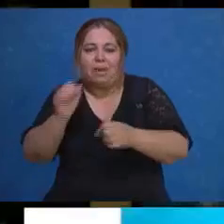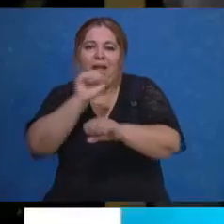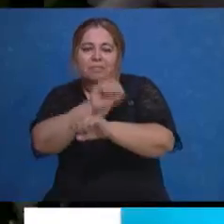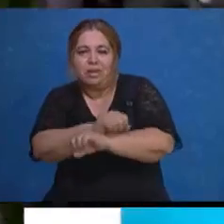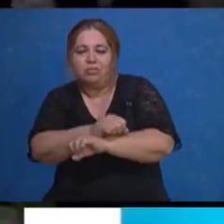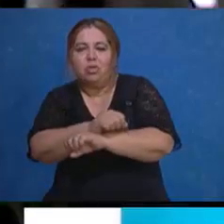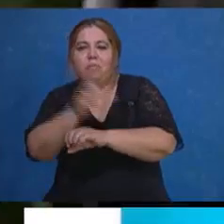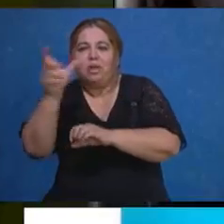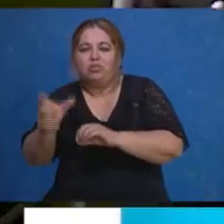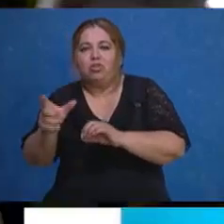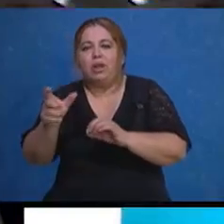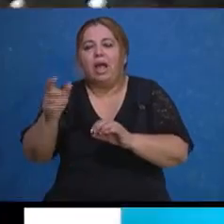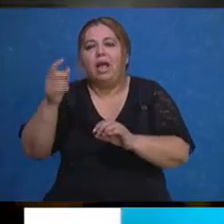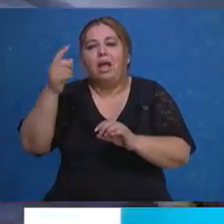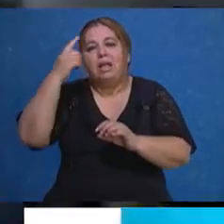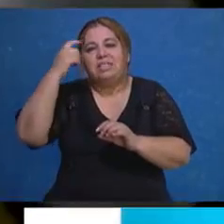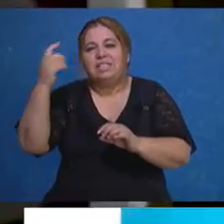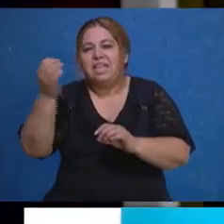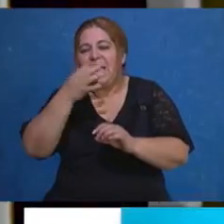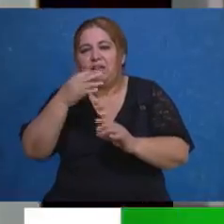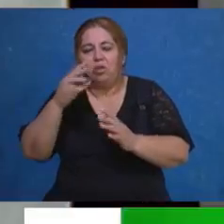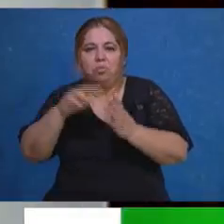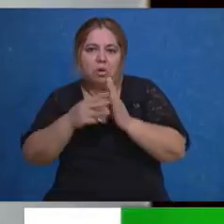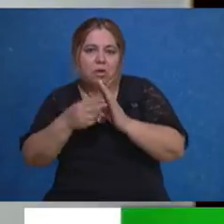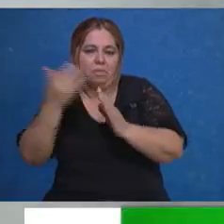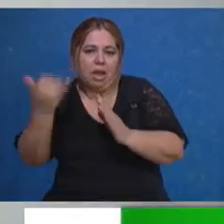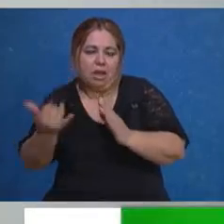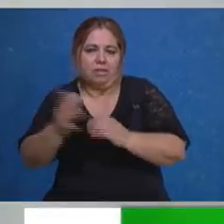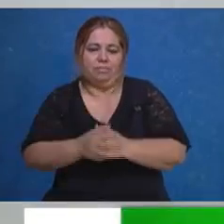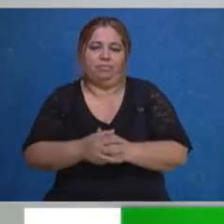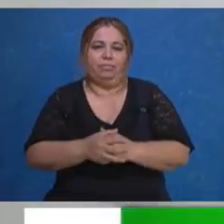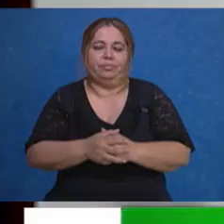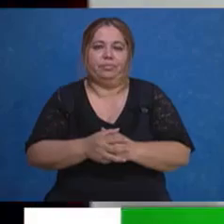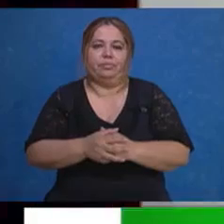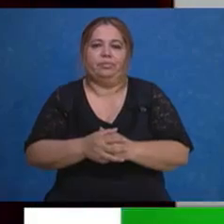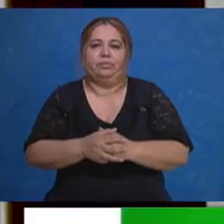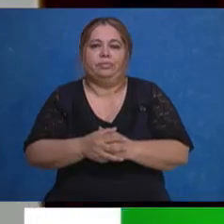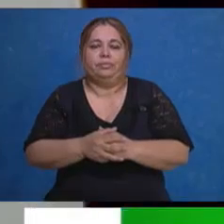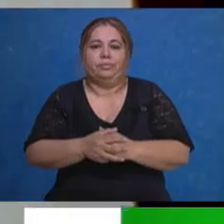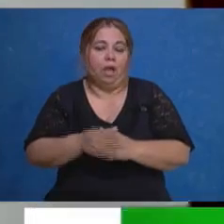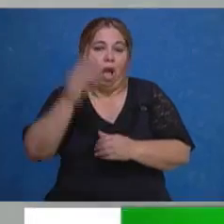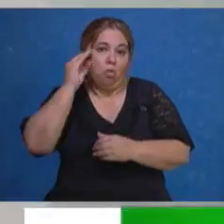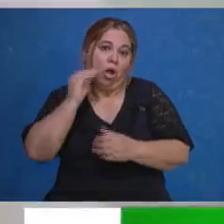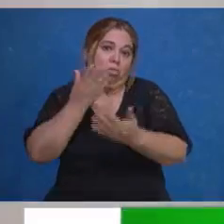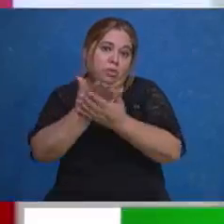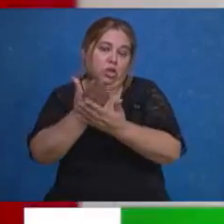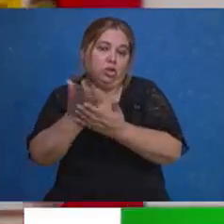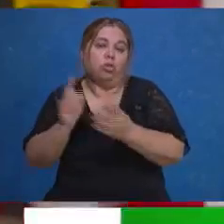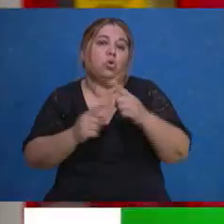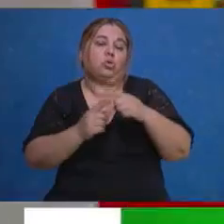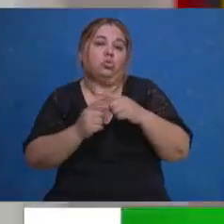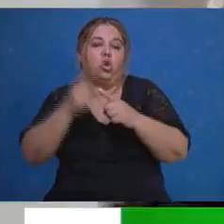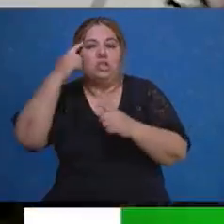las necesidades de una persona, de un paciente psiquiátrico, es lo que dicen los letrados, o